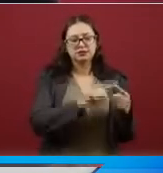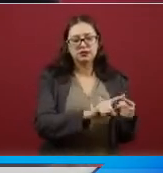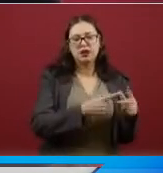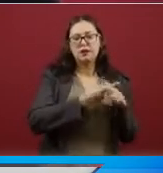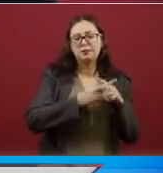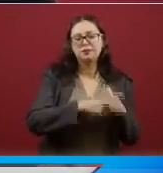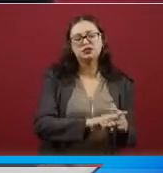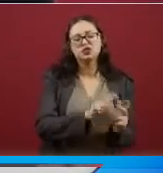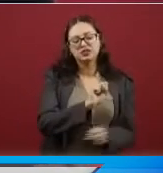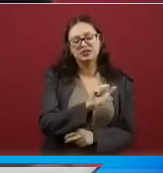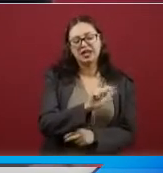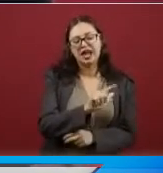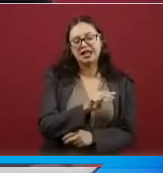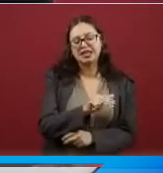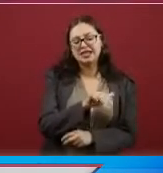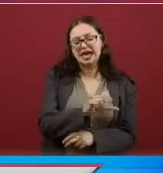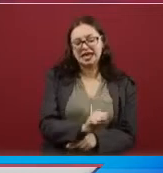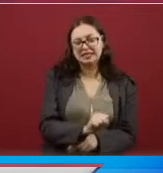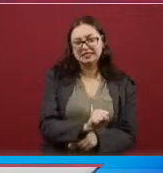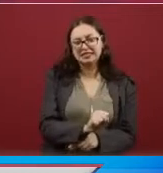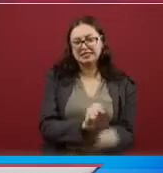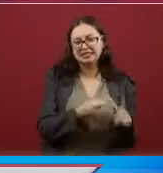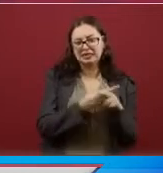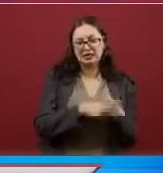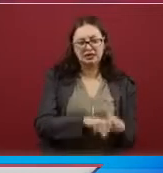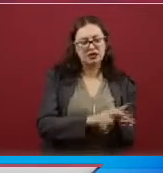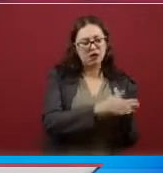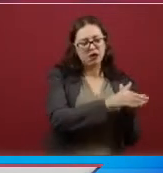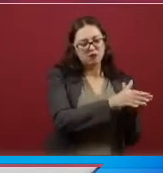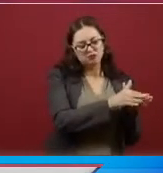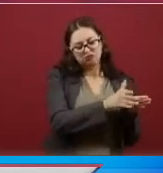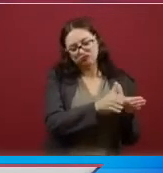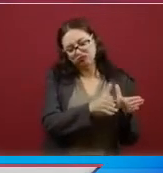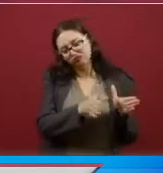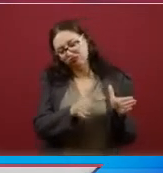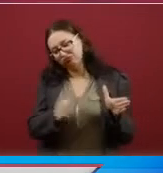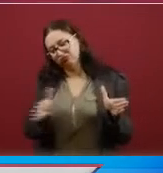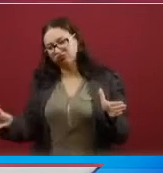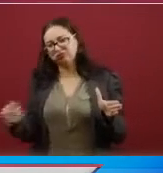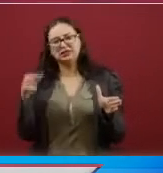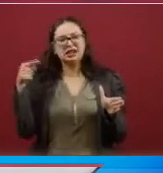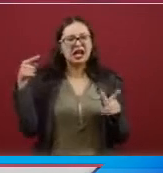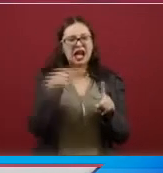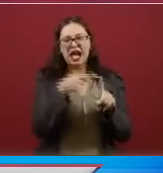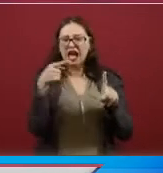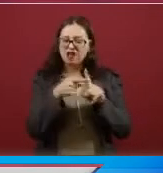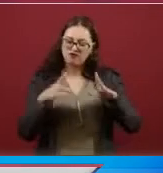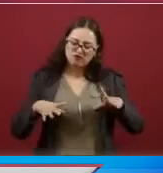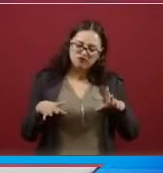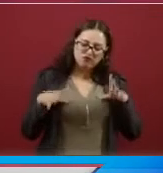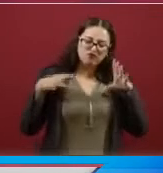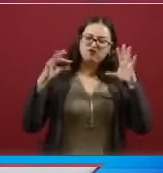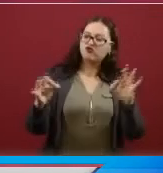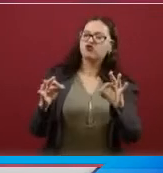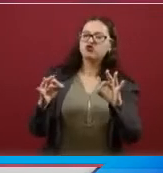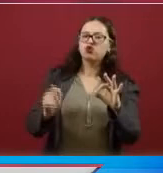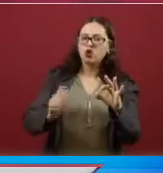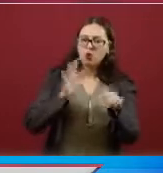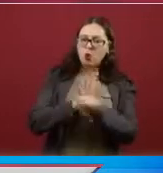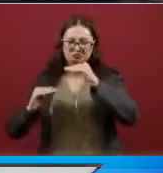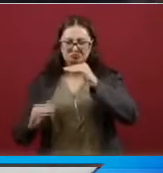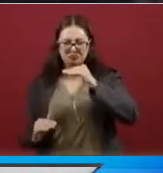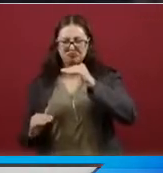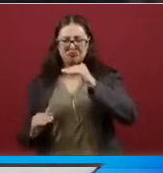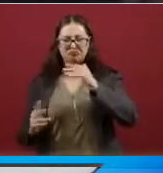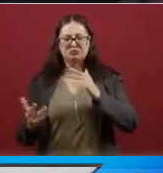Salinas, sí, que es el padre de la desigualdad social en